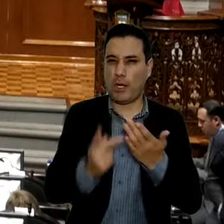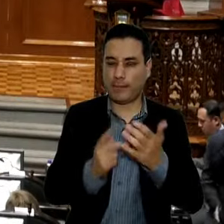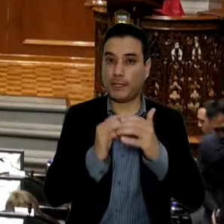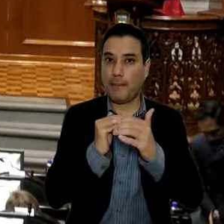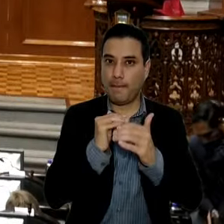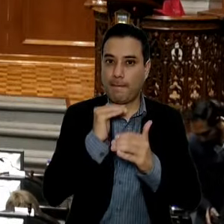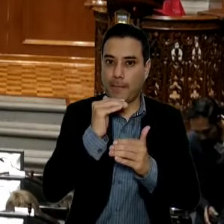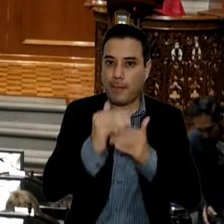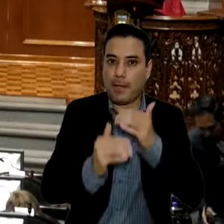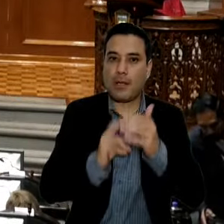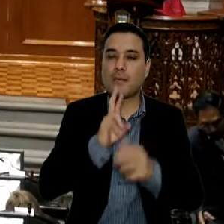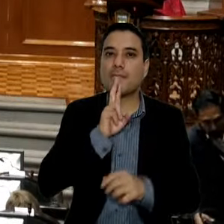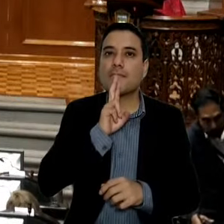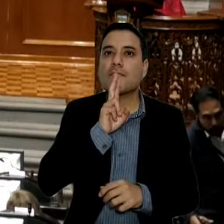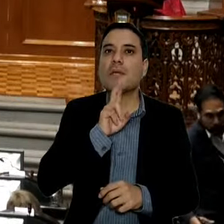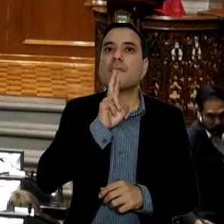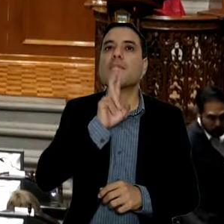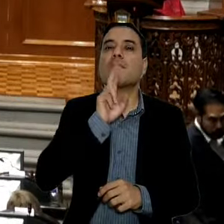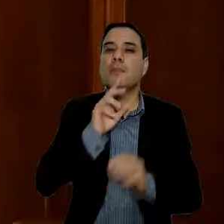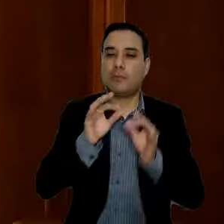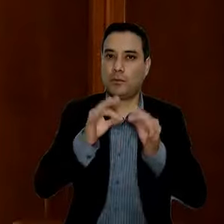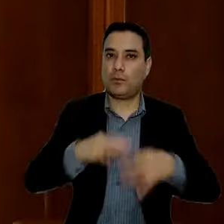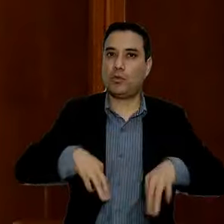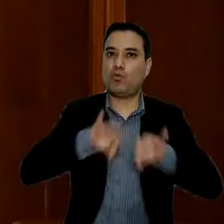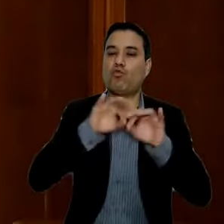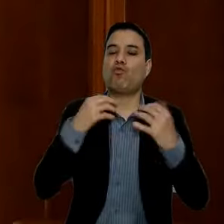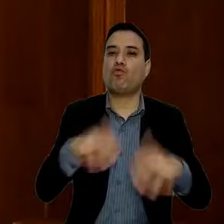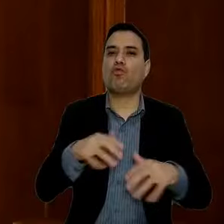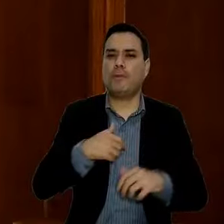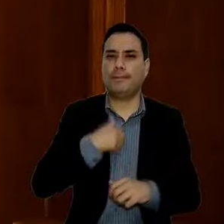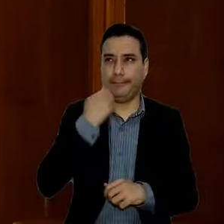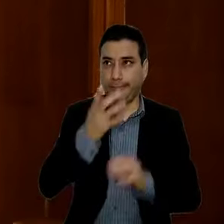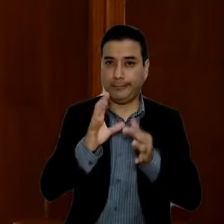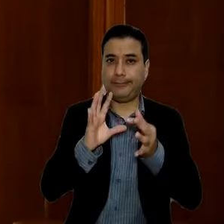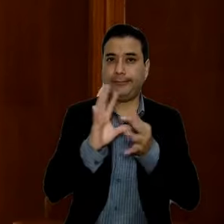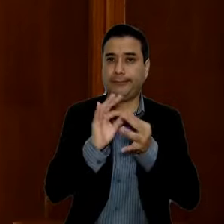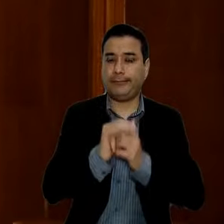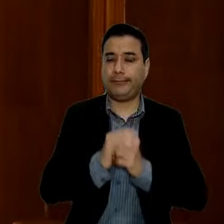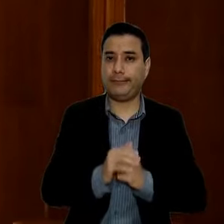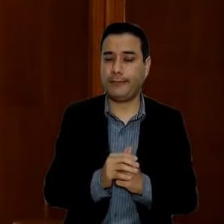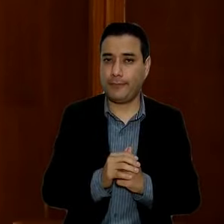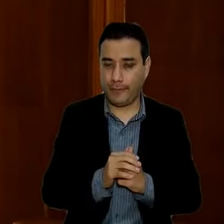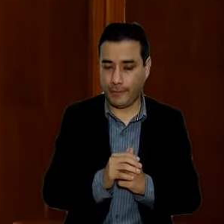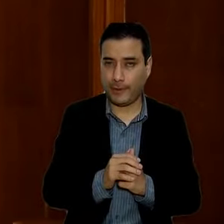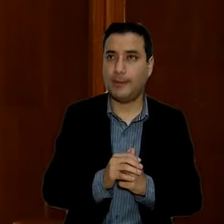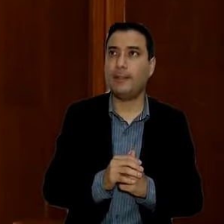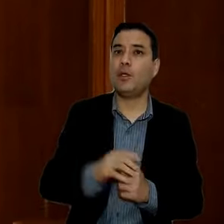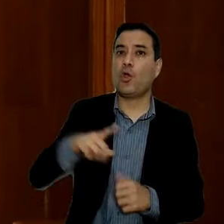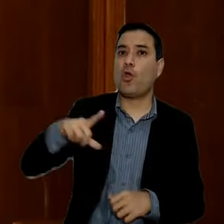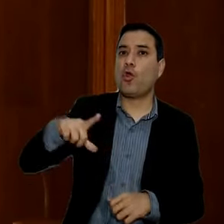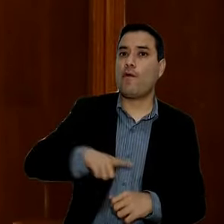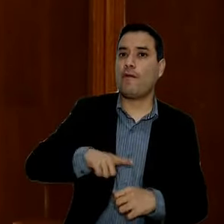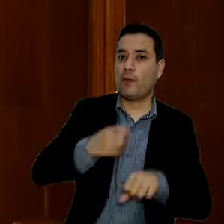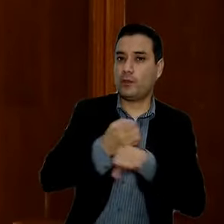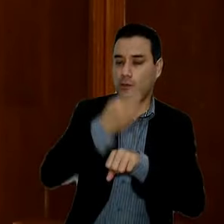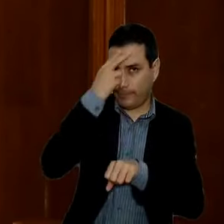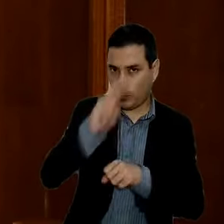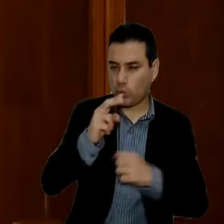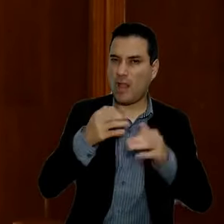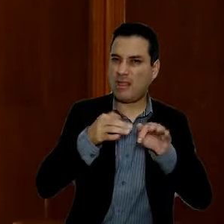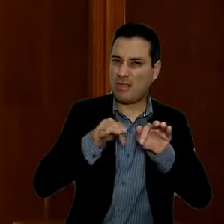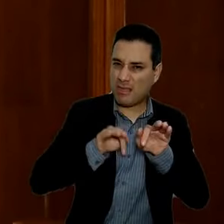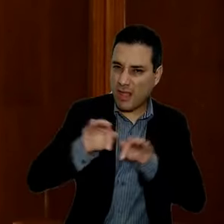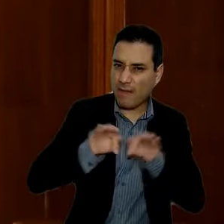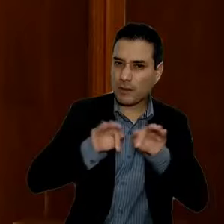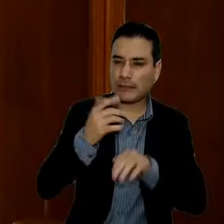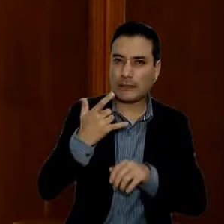sido significativo me gustaría Resaltar que gracias a los esfuerzos del gobierno del estado se ha logrado